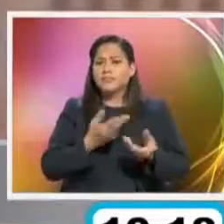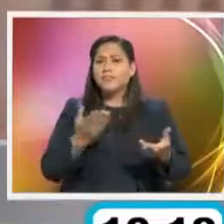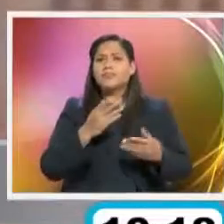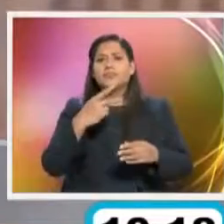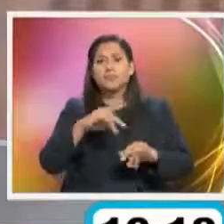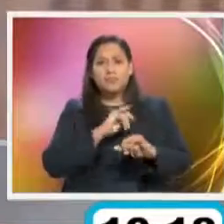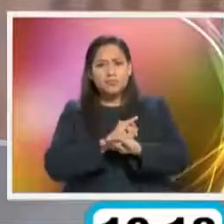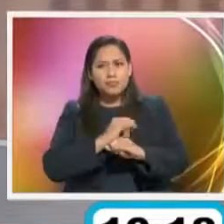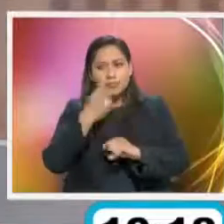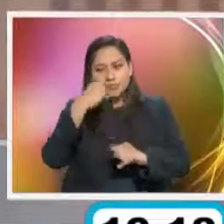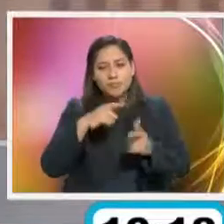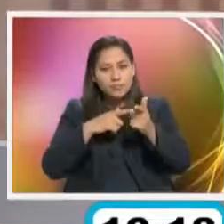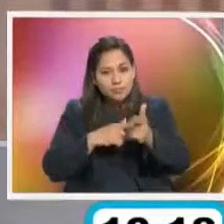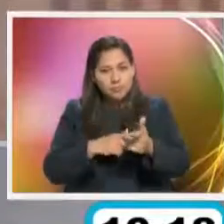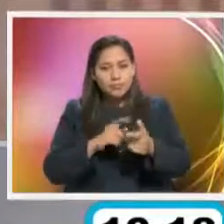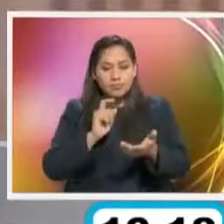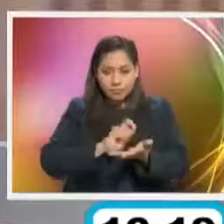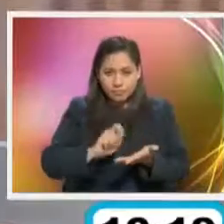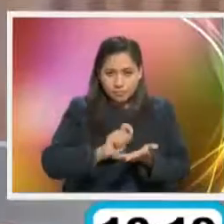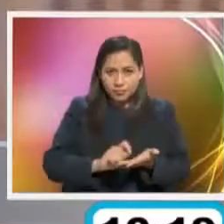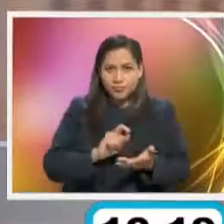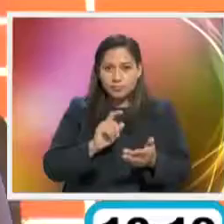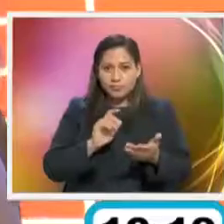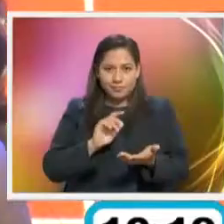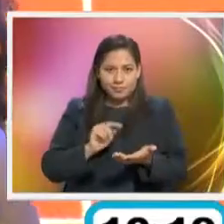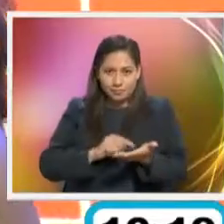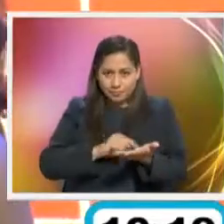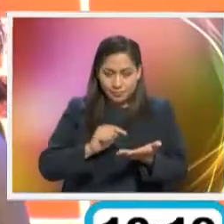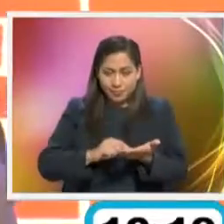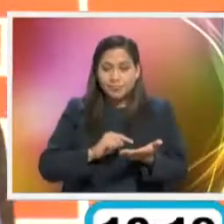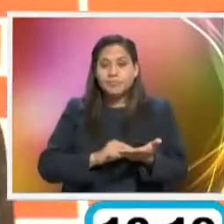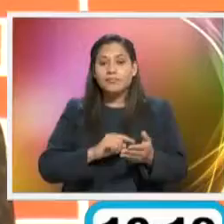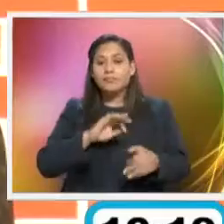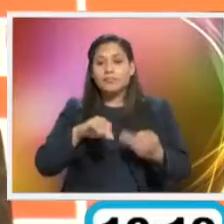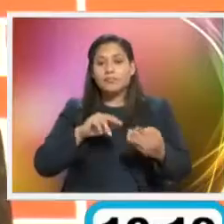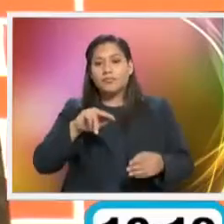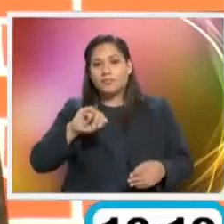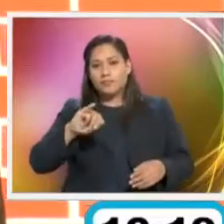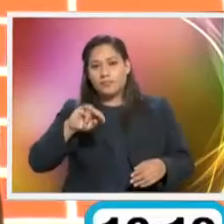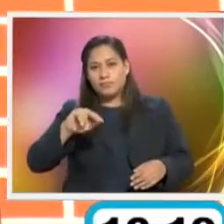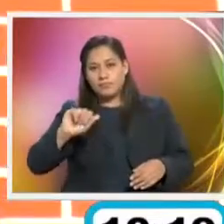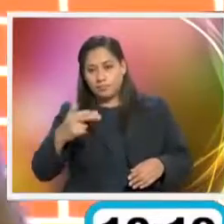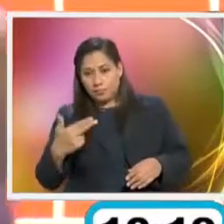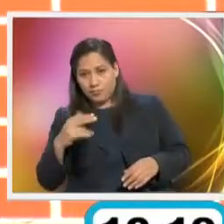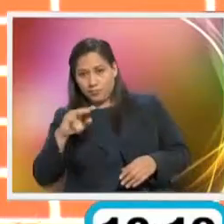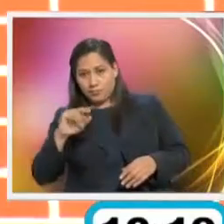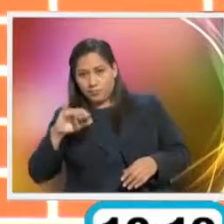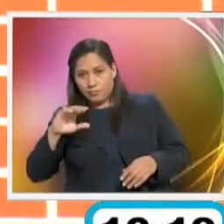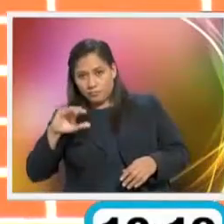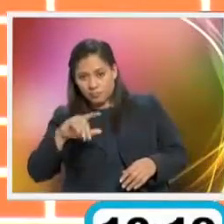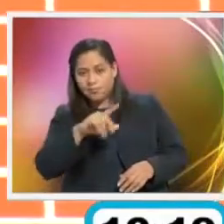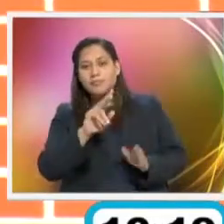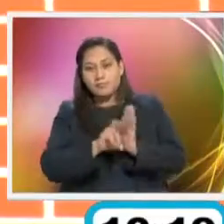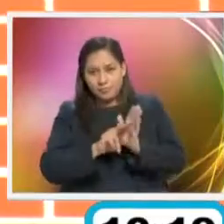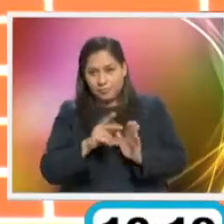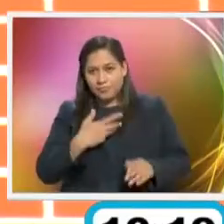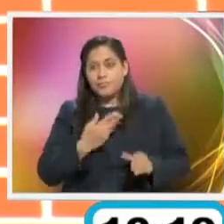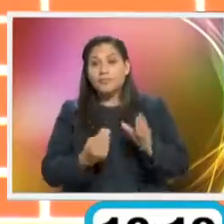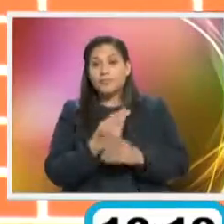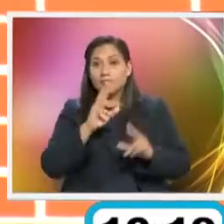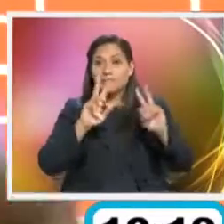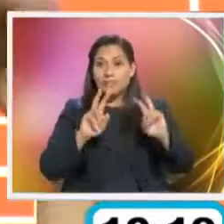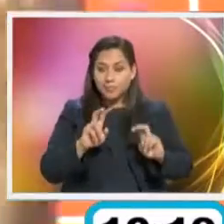tus redes sociales para seguirte y escribirte. Claro que sí, en todas me pueden encontrar como Nina Music, Nina con H al final. Ahí chequen el video de este